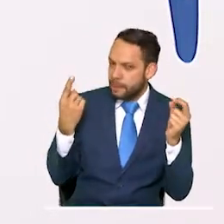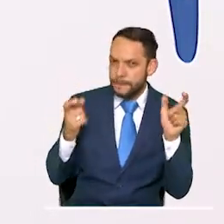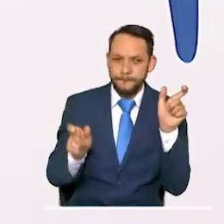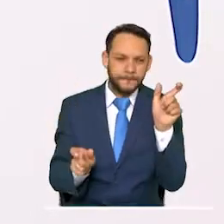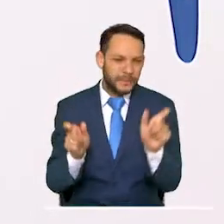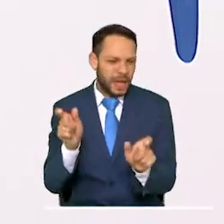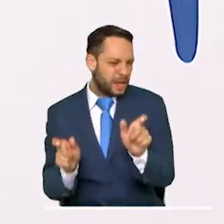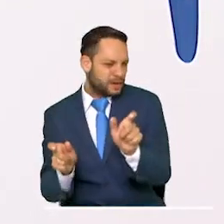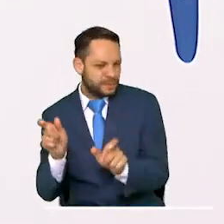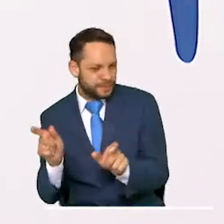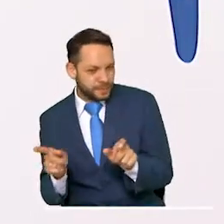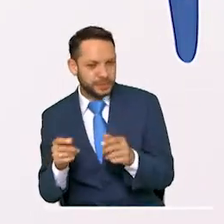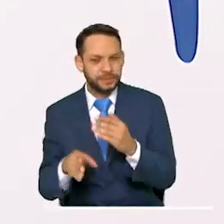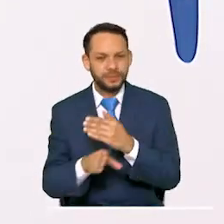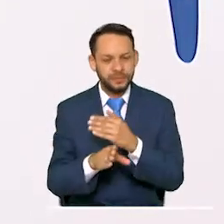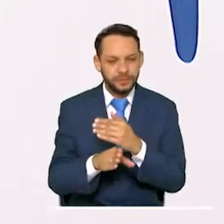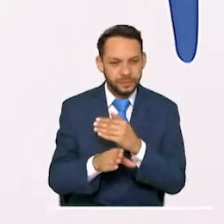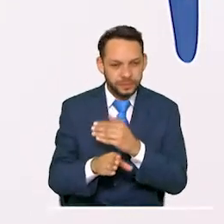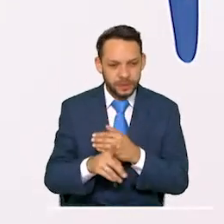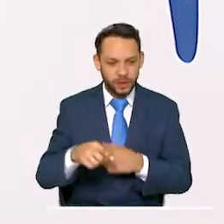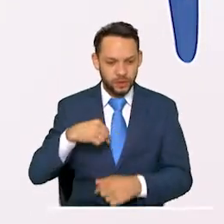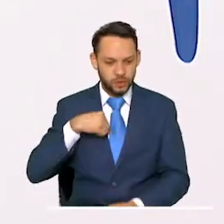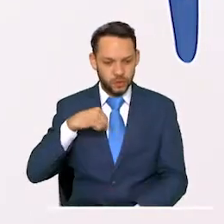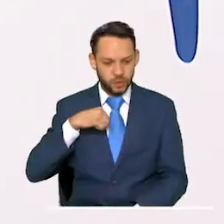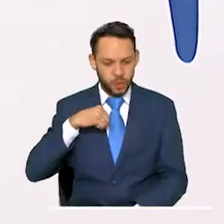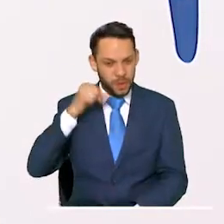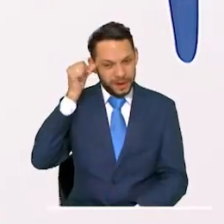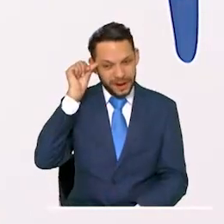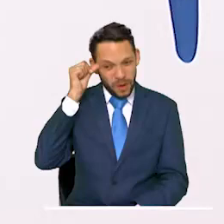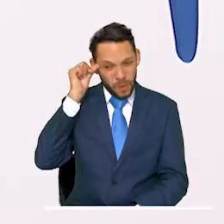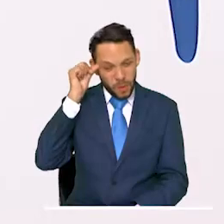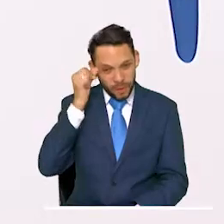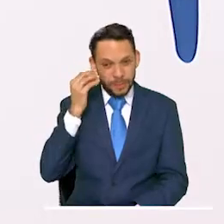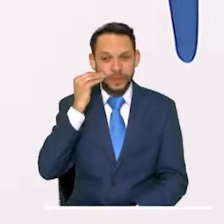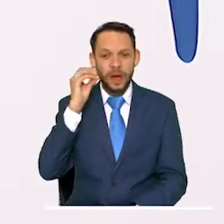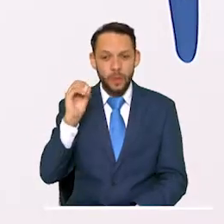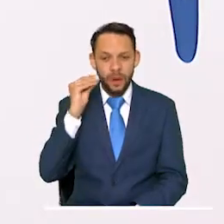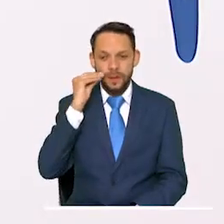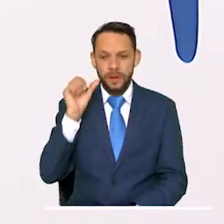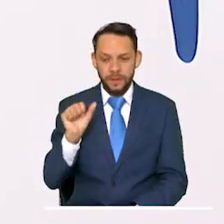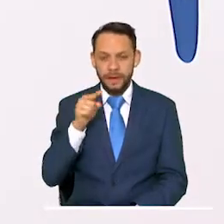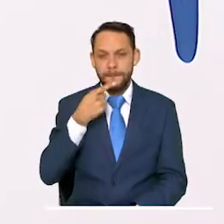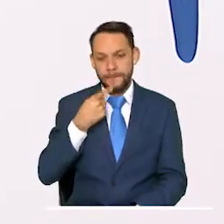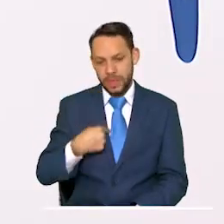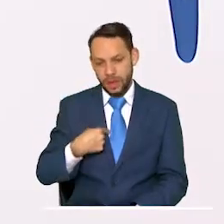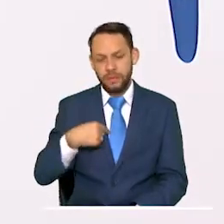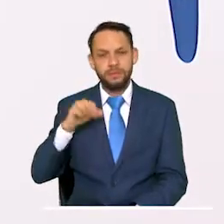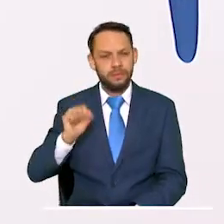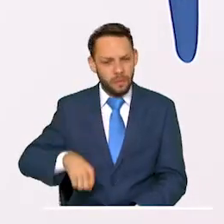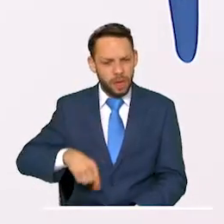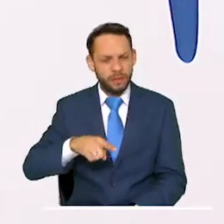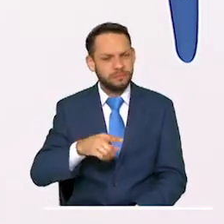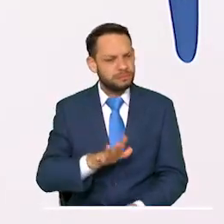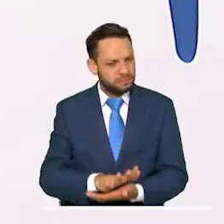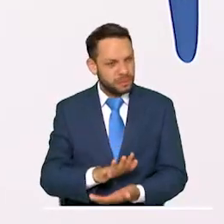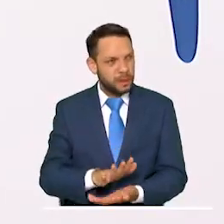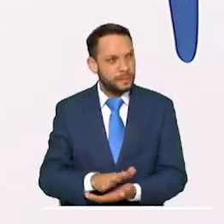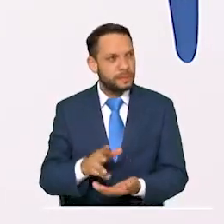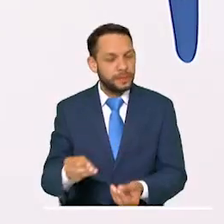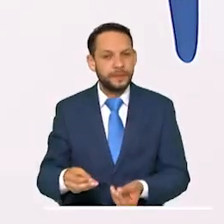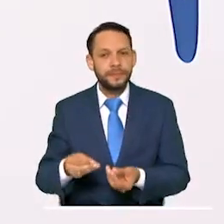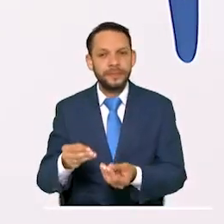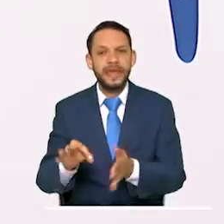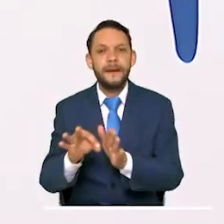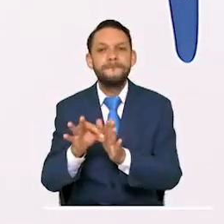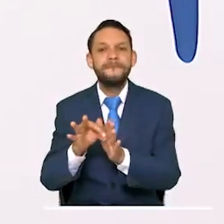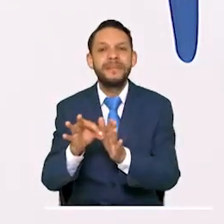personas, yo recuerdo de mis abuelitas y de mi mamá que decían, no, pues junte marihuana